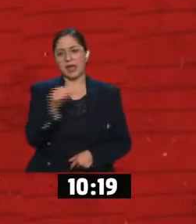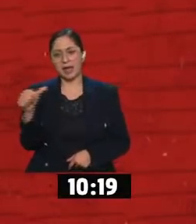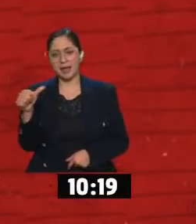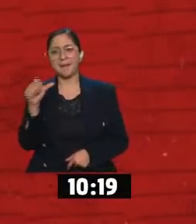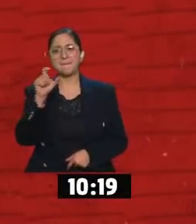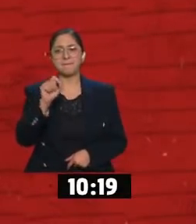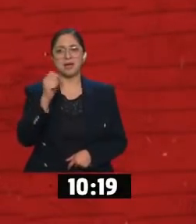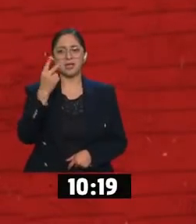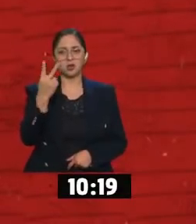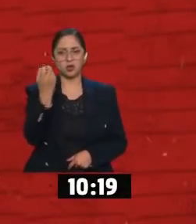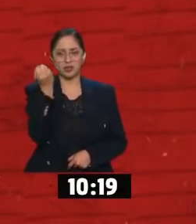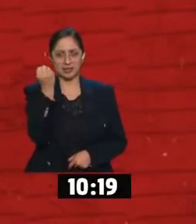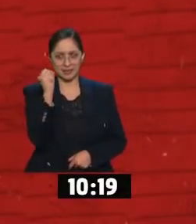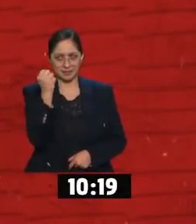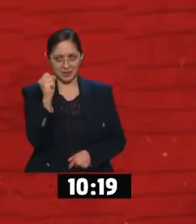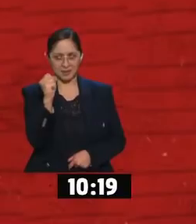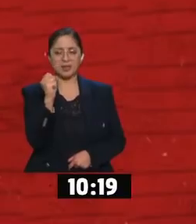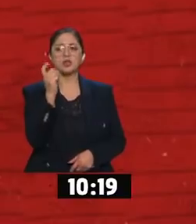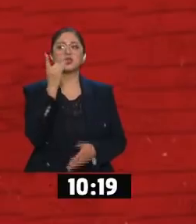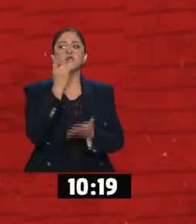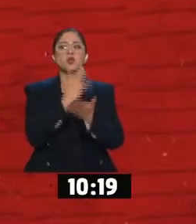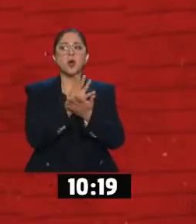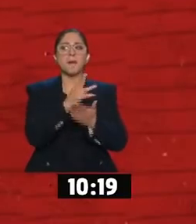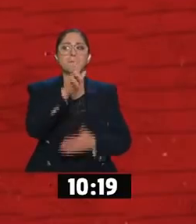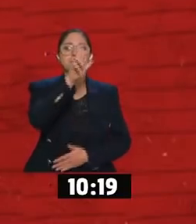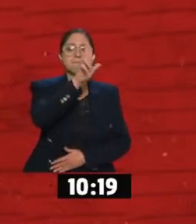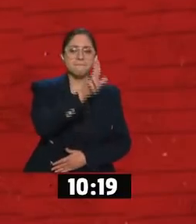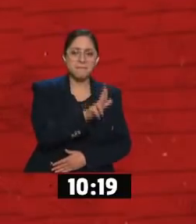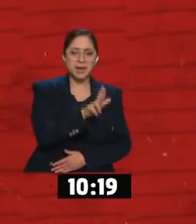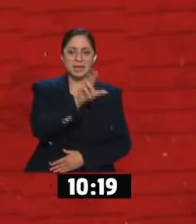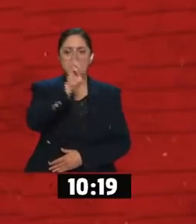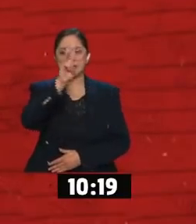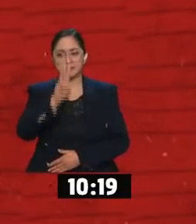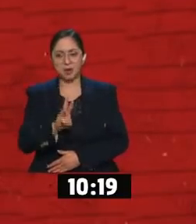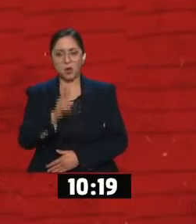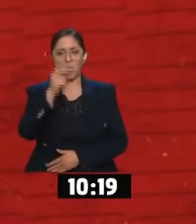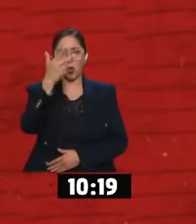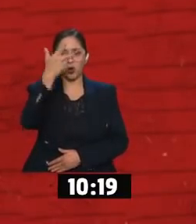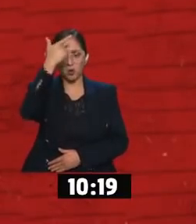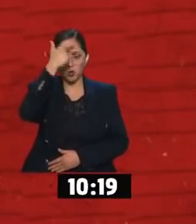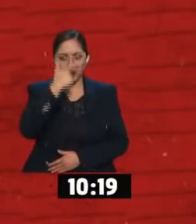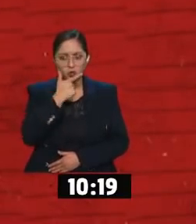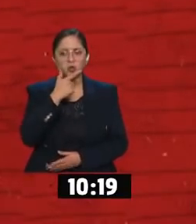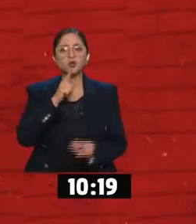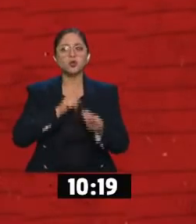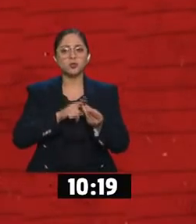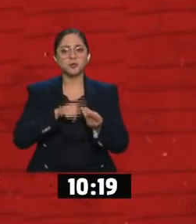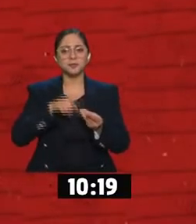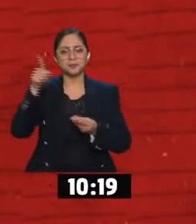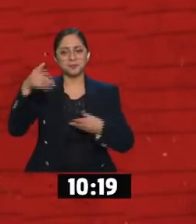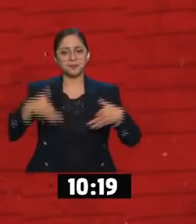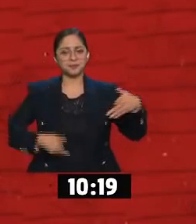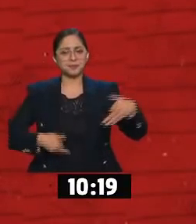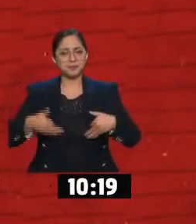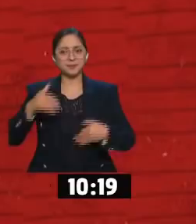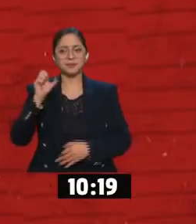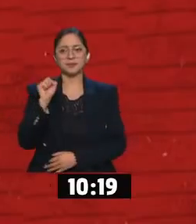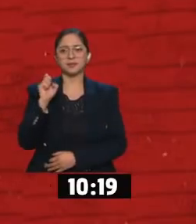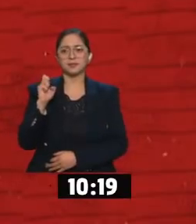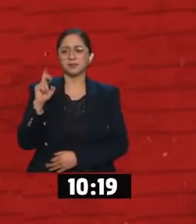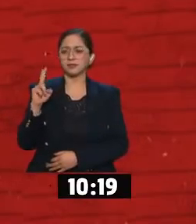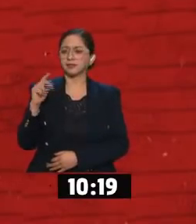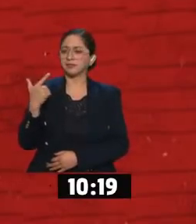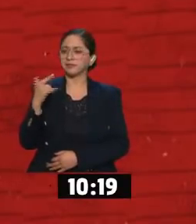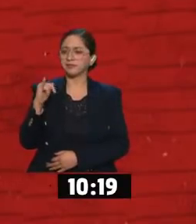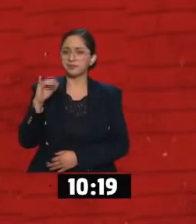más. Pero nada más martes y miércoles a las 8 de la noche, señora. ¿En dónde? En el Teatro Sergio Magaña. Acá está. El Sergio